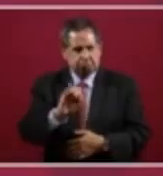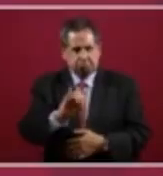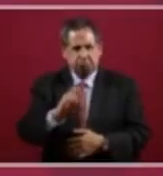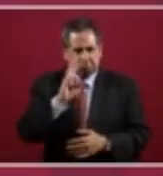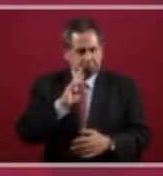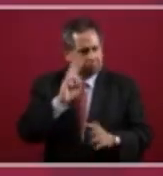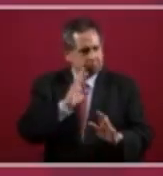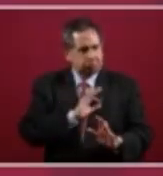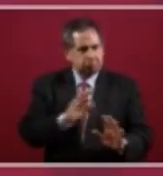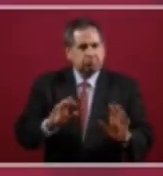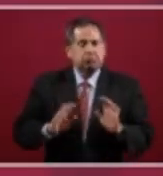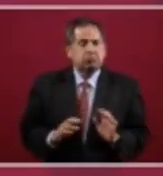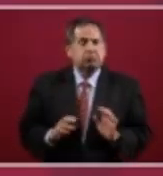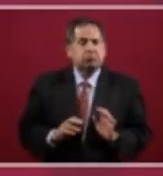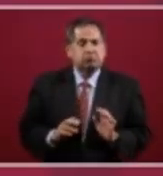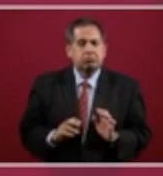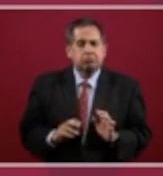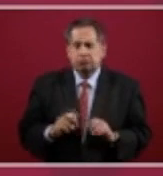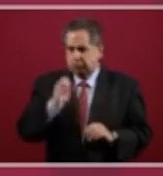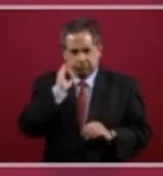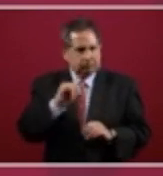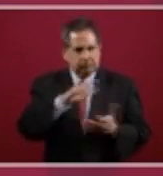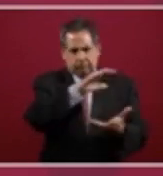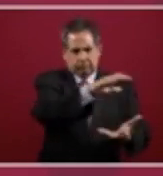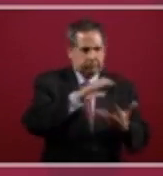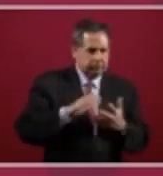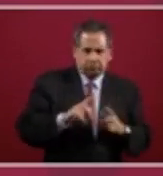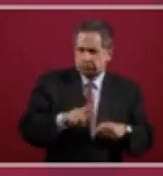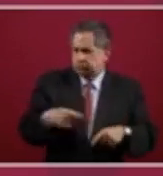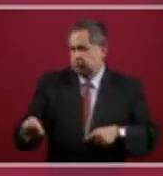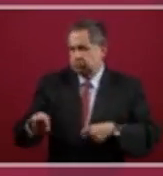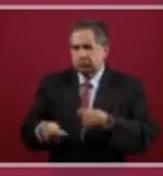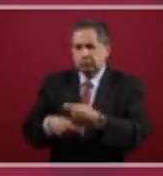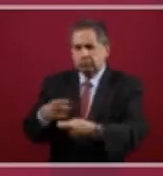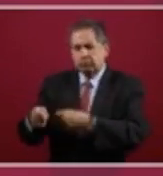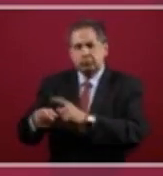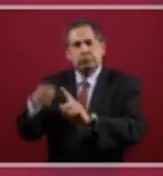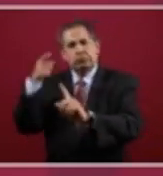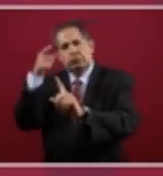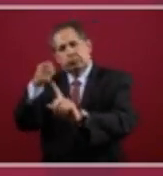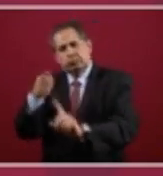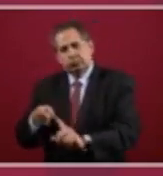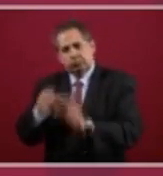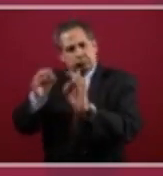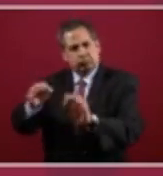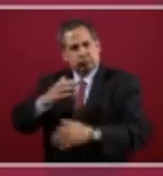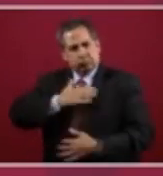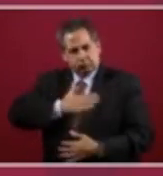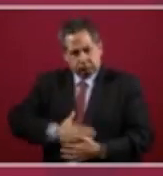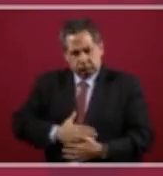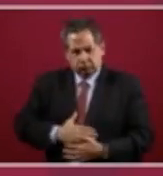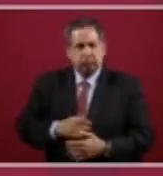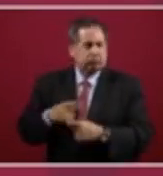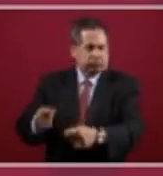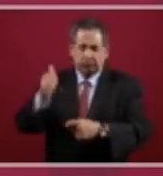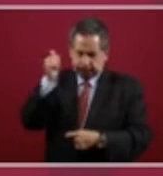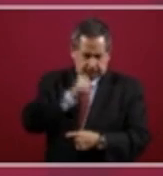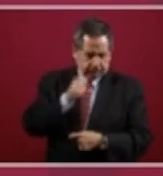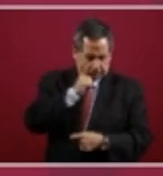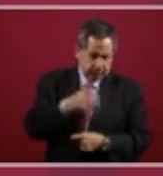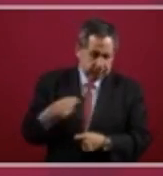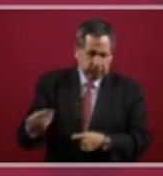Siempre se va a destinar el dinero a causas justas, siempre.